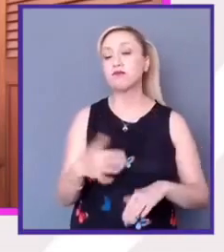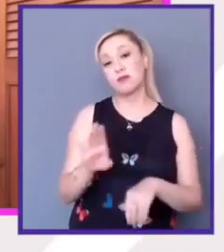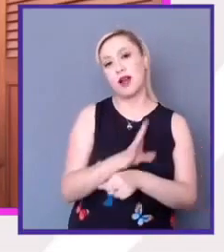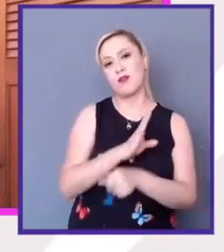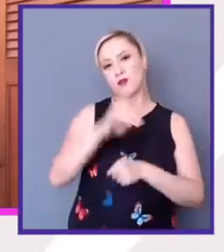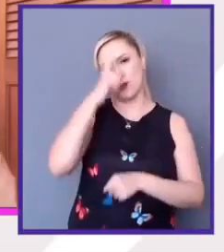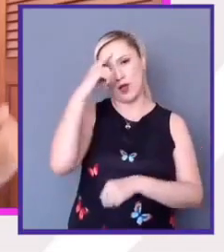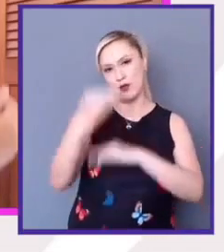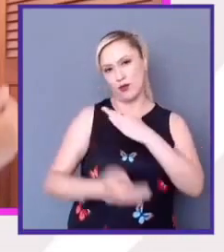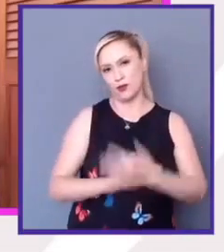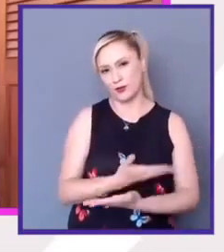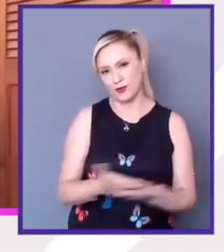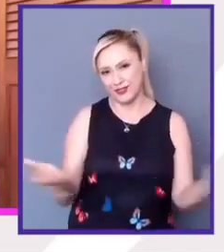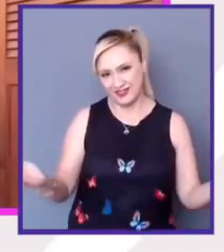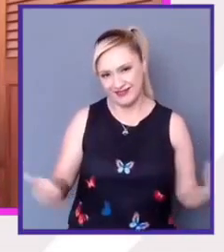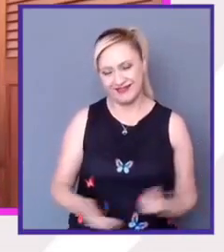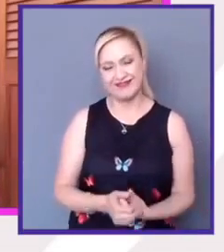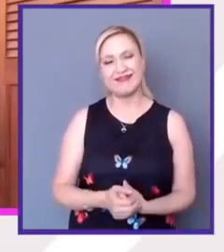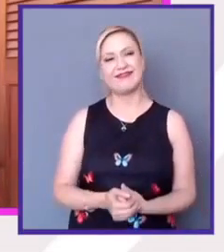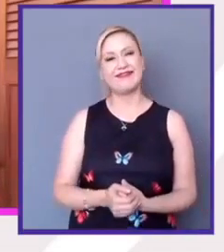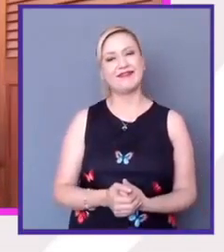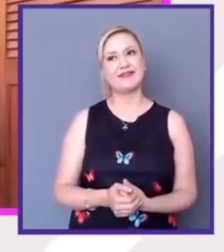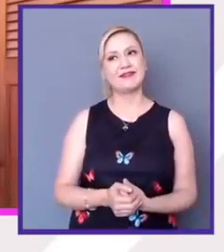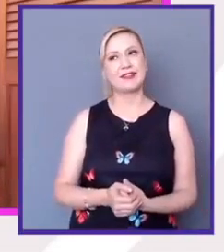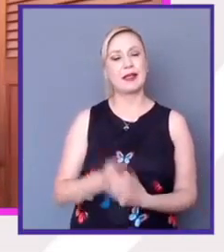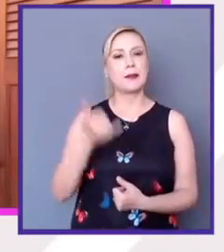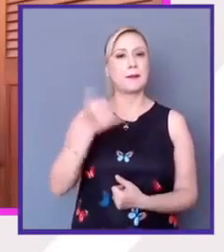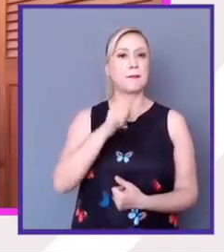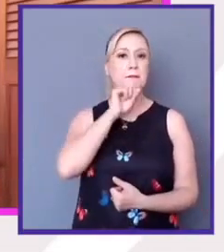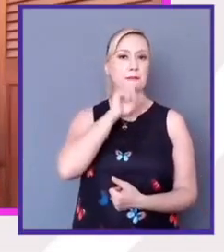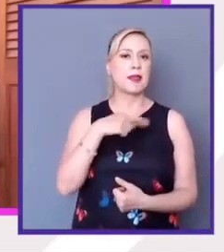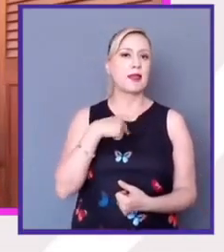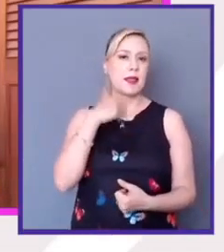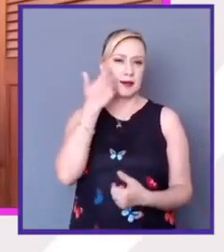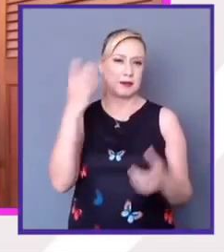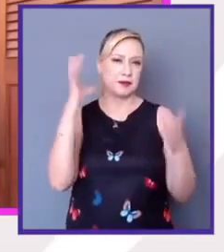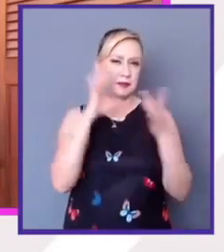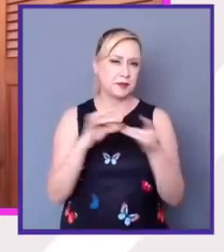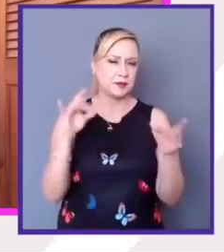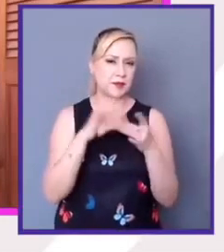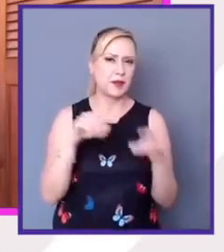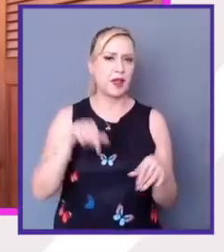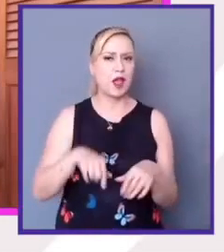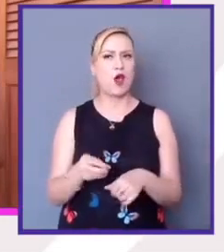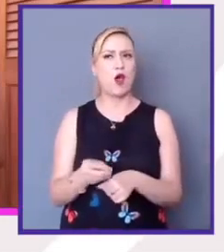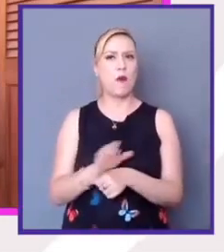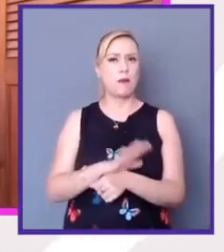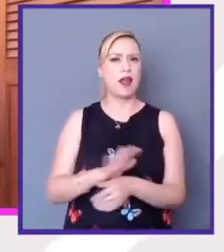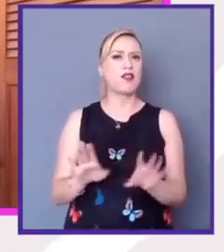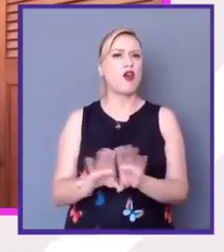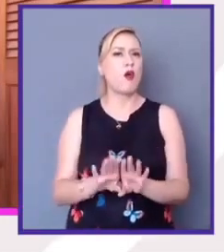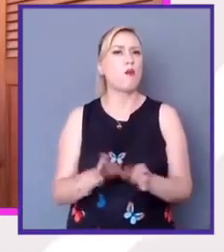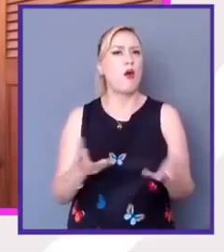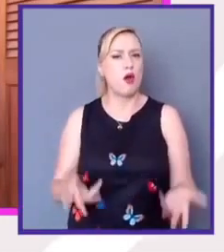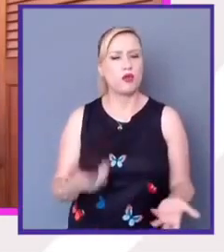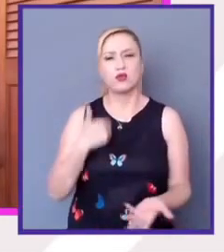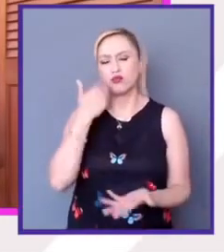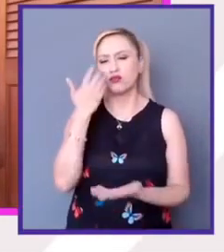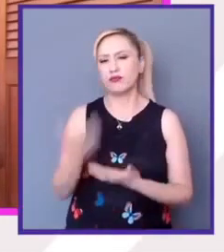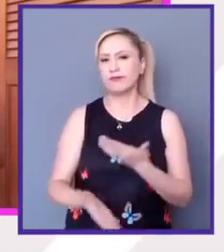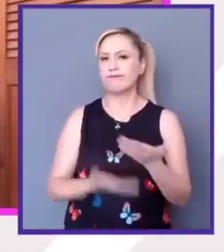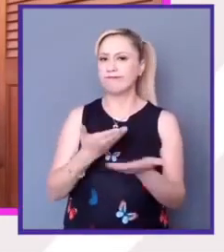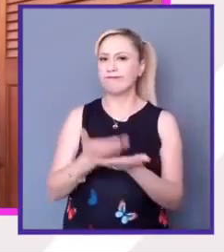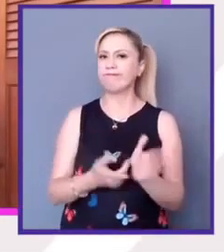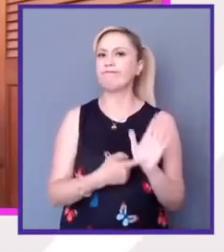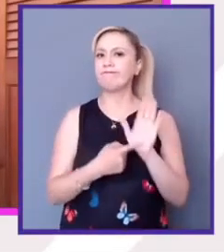a todos. Antes, como también de ir de manera detallada a lo que hace el COPRED, sí me gustaría presentar una dimensión que tiene